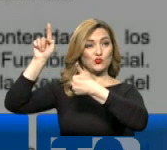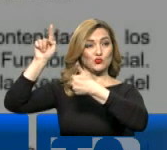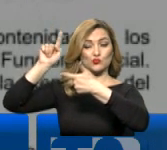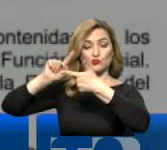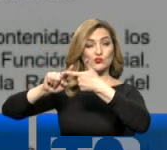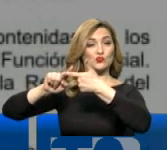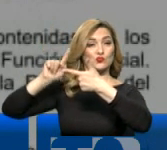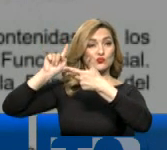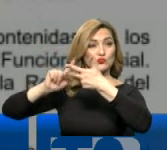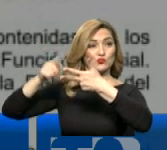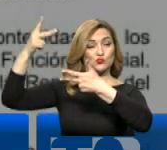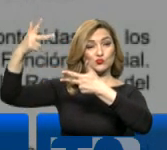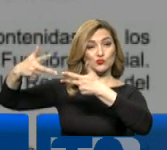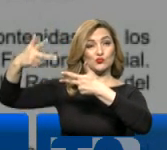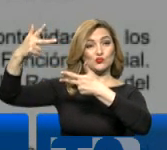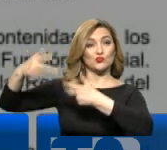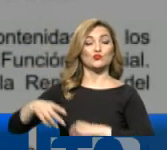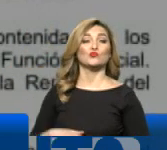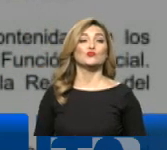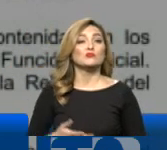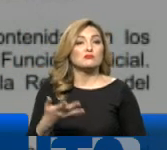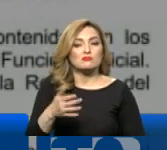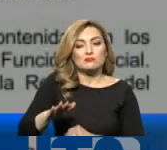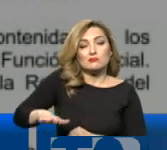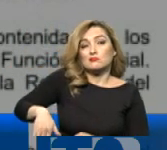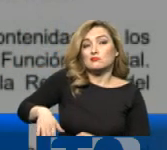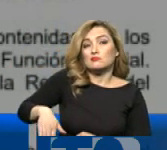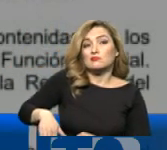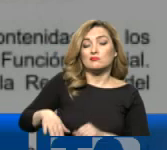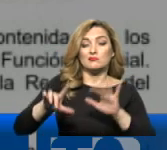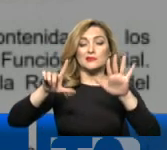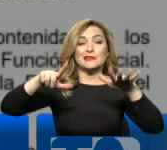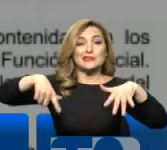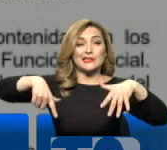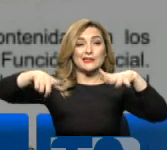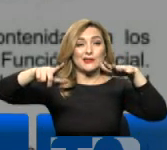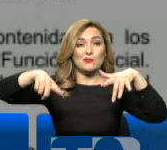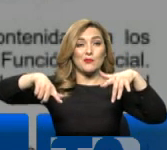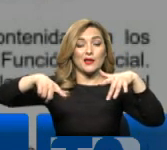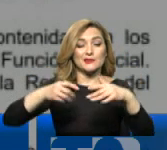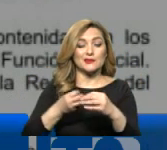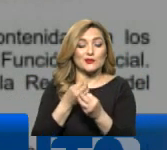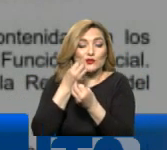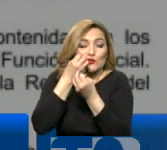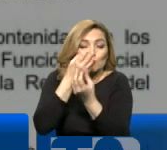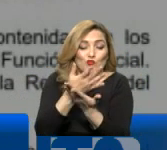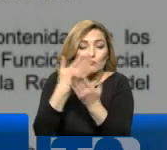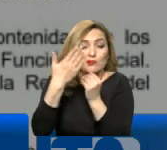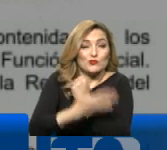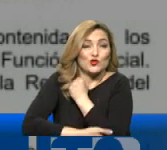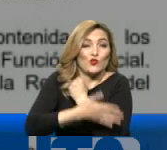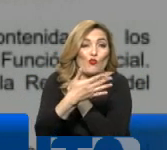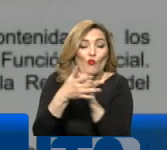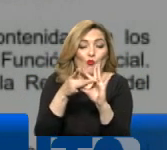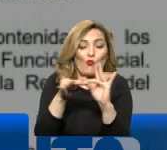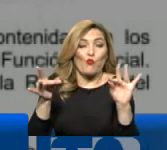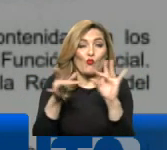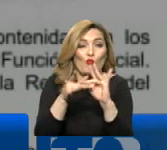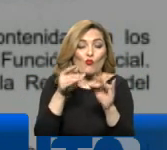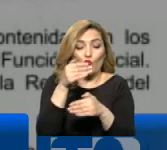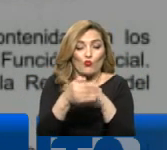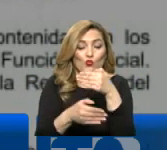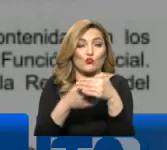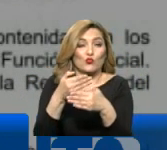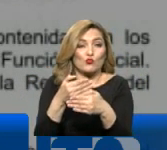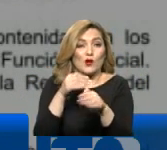Jama y Marta Sánchez, por un retraso de 7 meses en la emisión de una sentencia escrita en un proceso